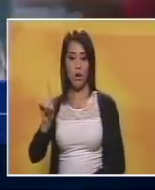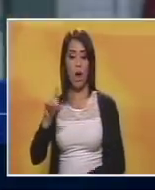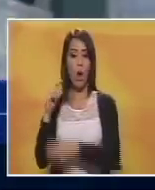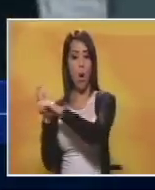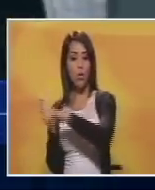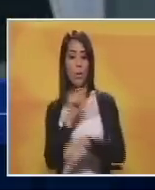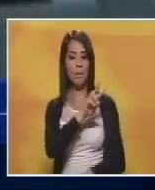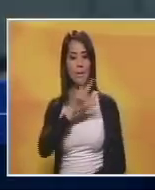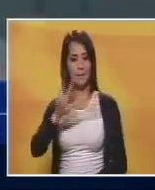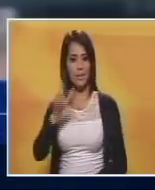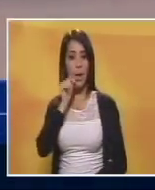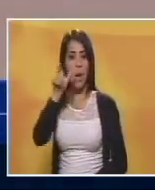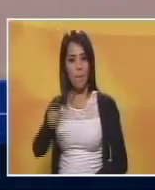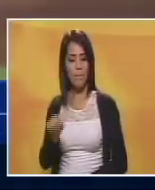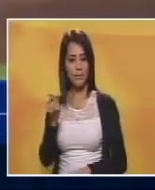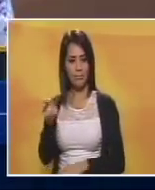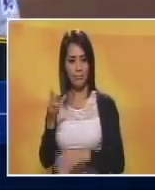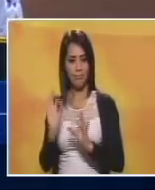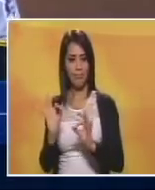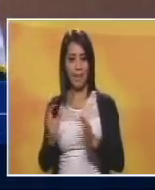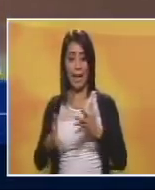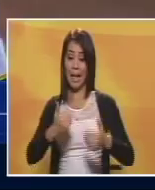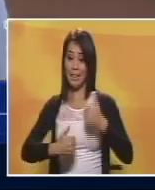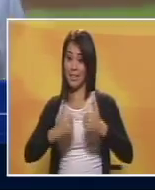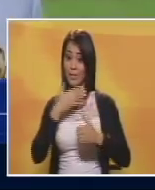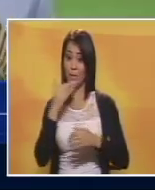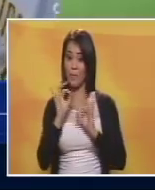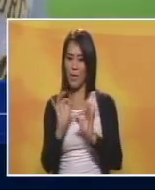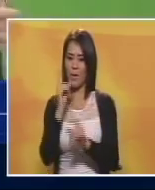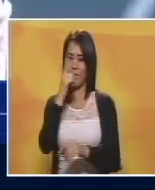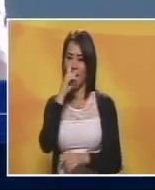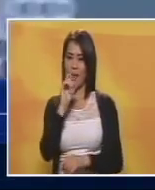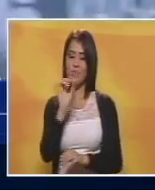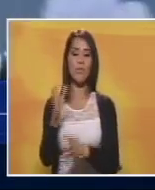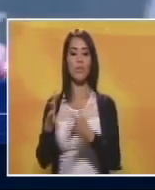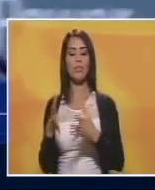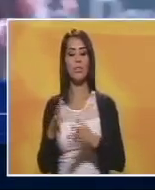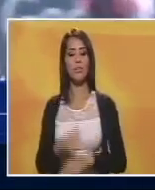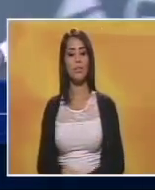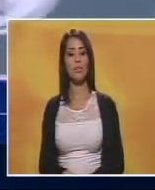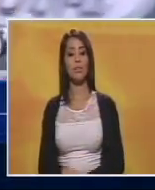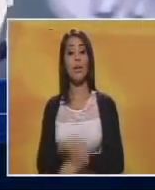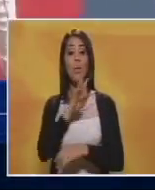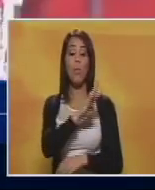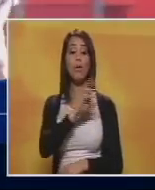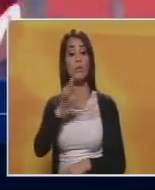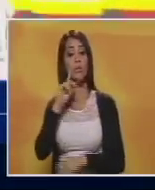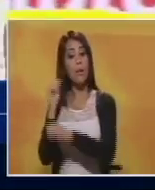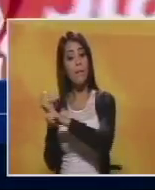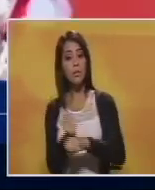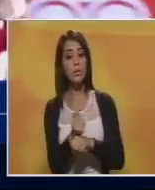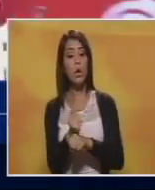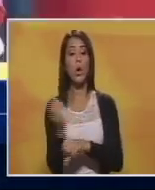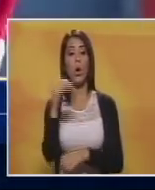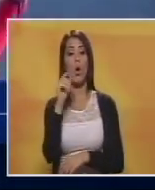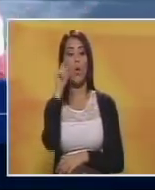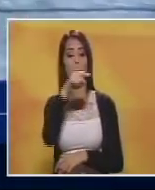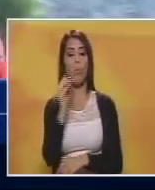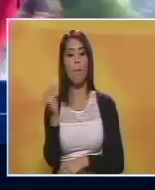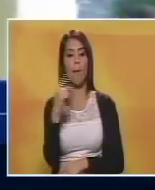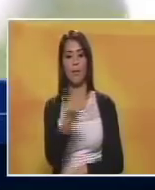Otro jonrón en el primer turno para Ronald Acuña Jr., largo por el jardín izquierdo para abrir la pizarra a favor de Atlanta, que